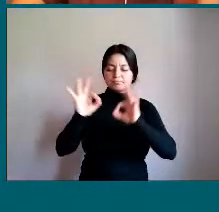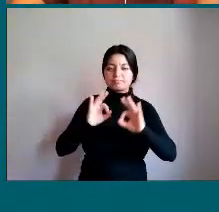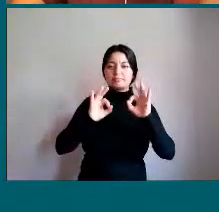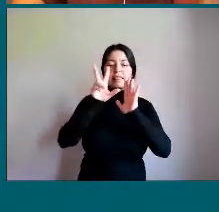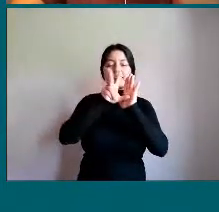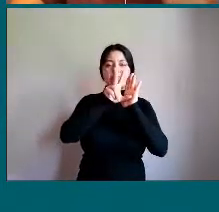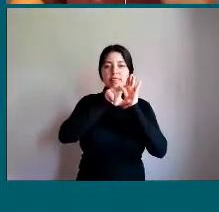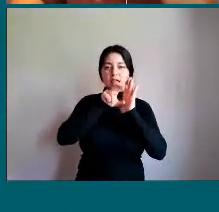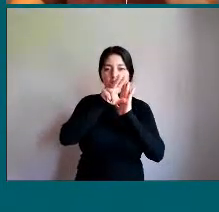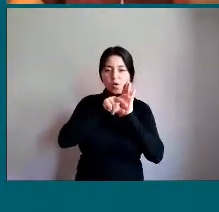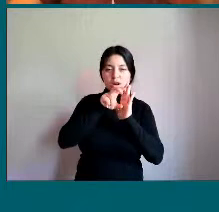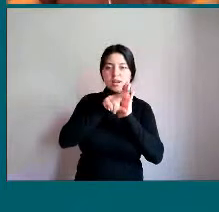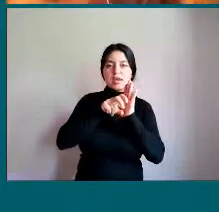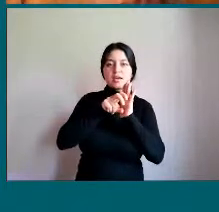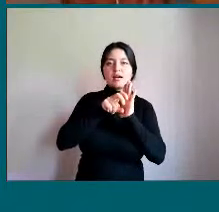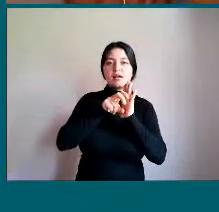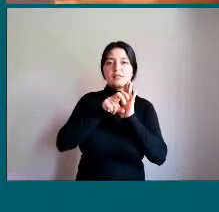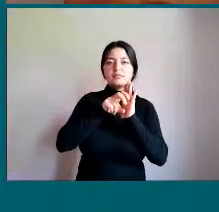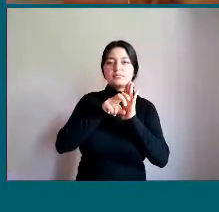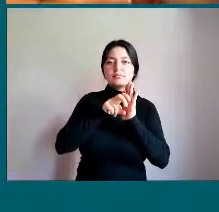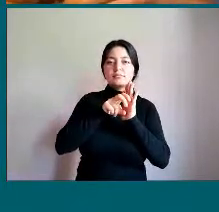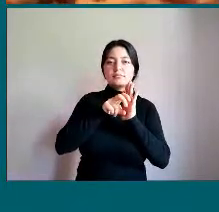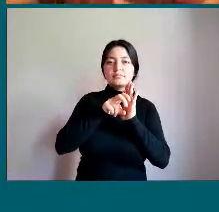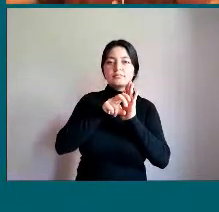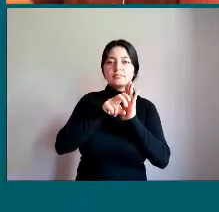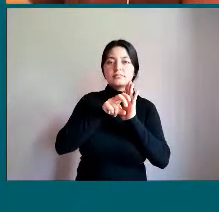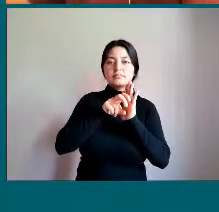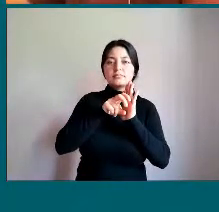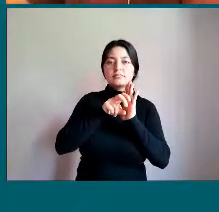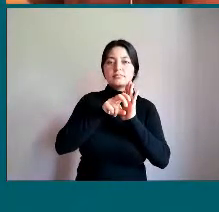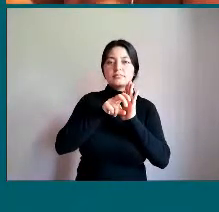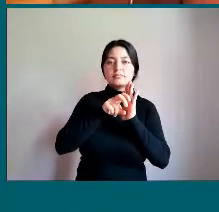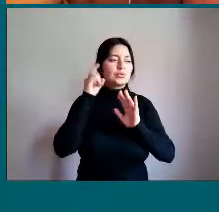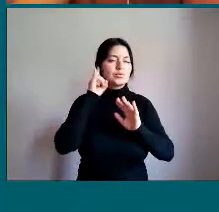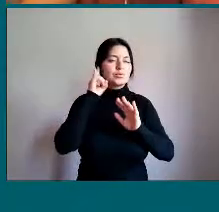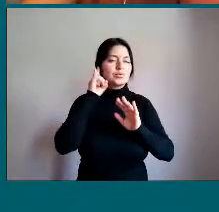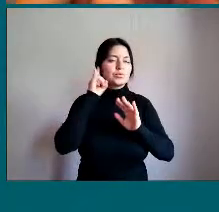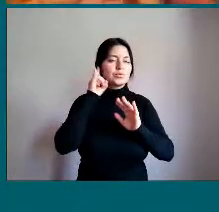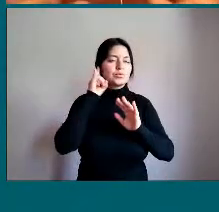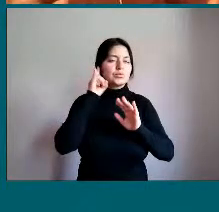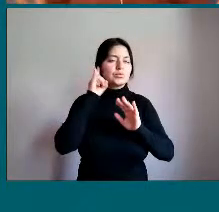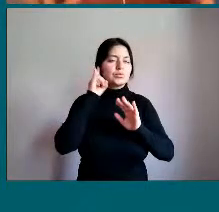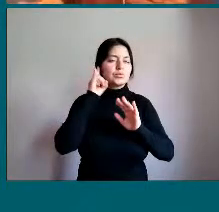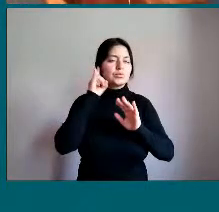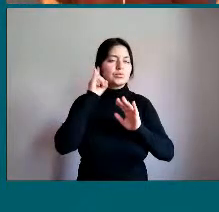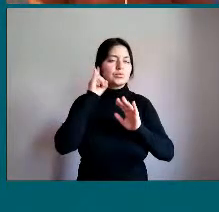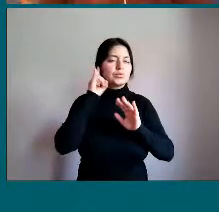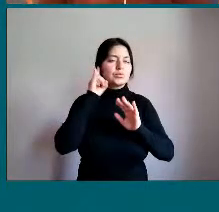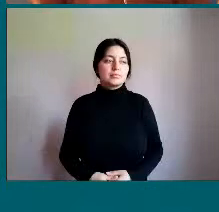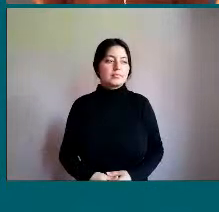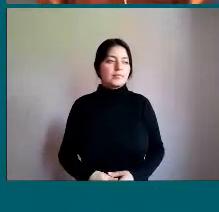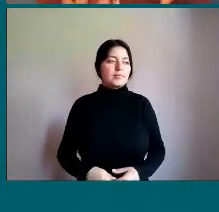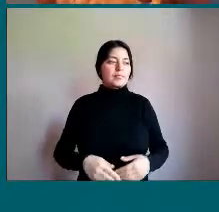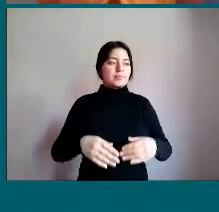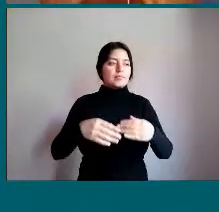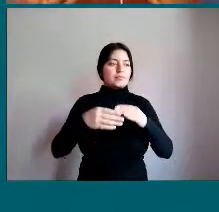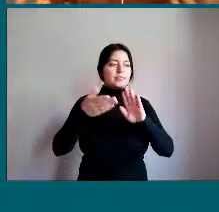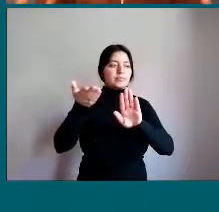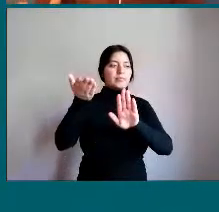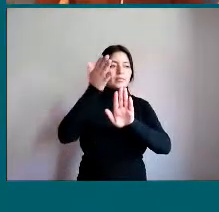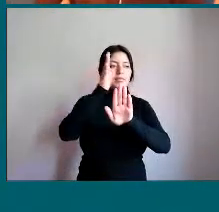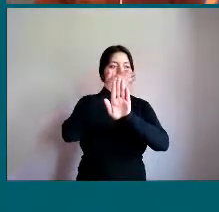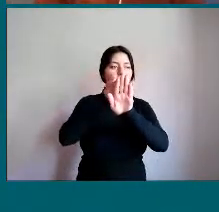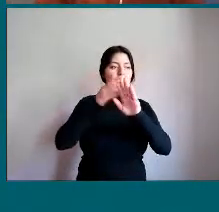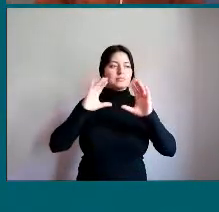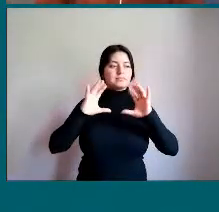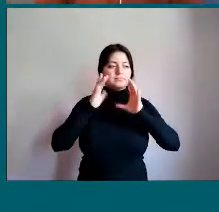base a esta cara del Canvas y a la parte de atrás con la que yo diseñé las clases. Lo primero, tengo que tener claro cuál es mi título, ¿no? Ya sabemos que esta